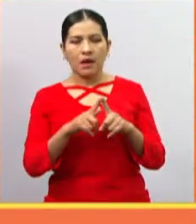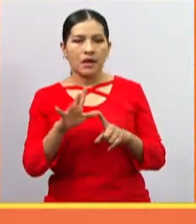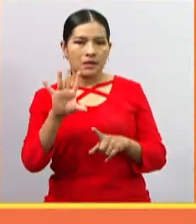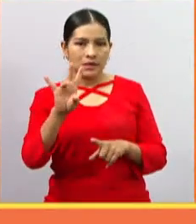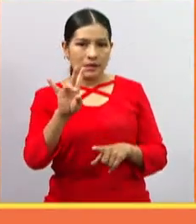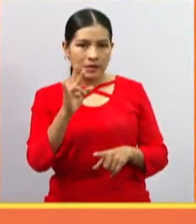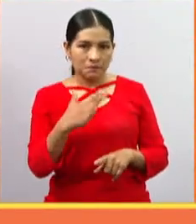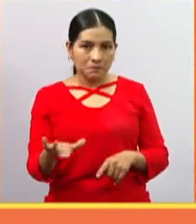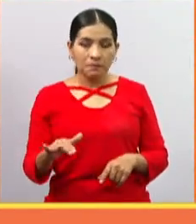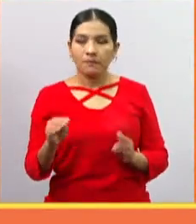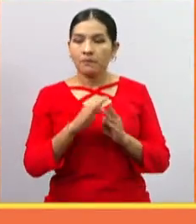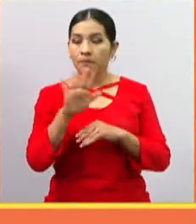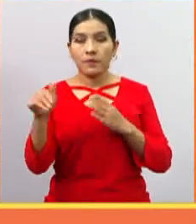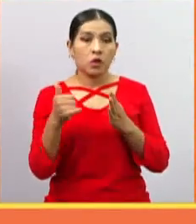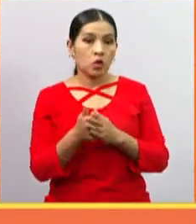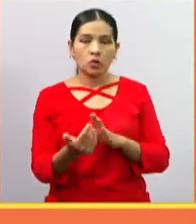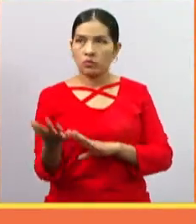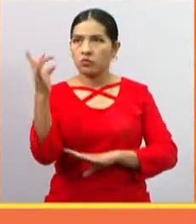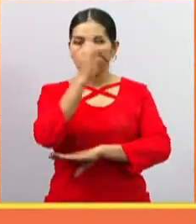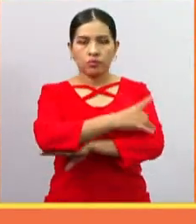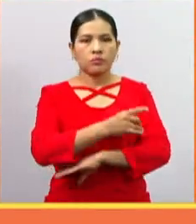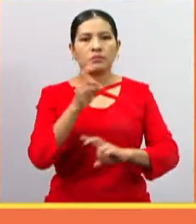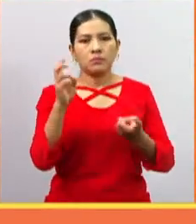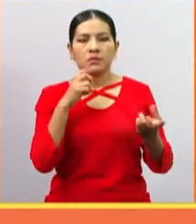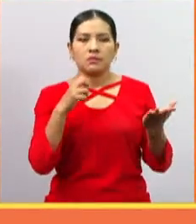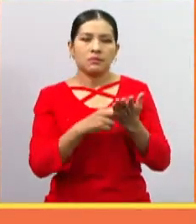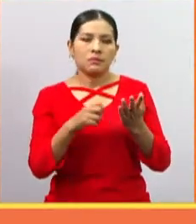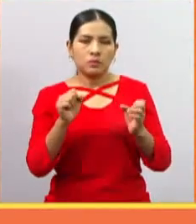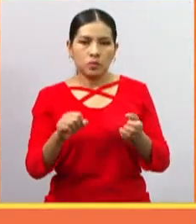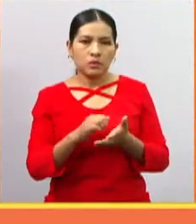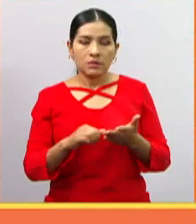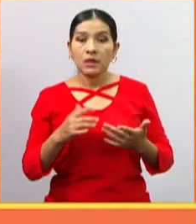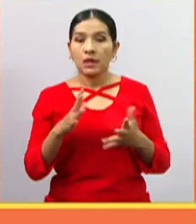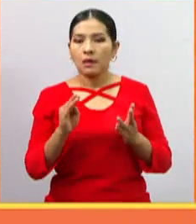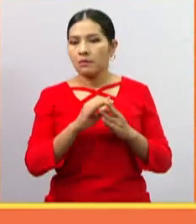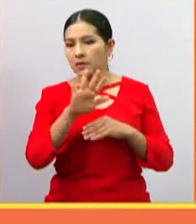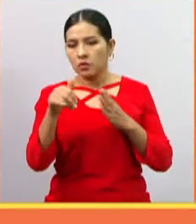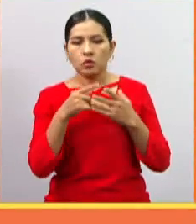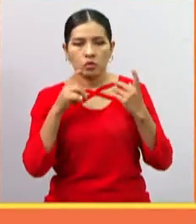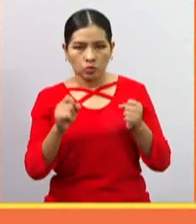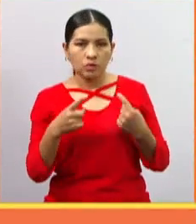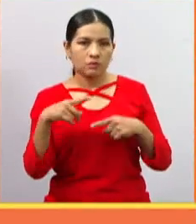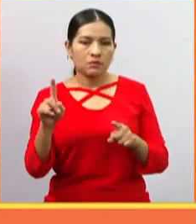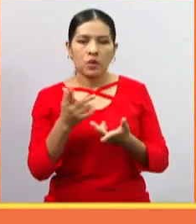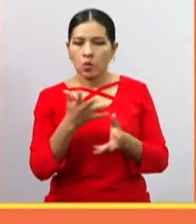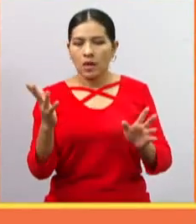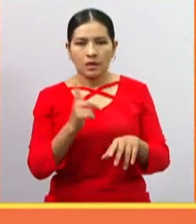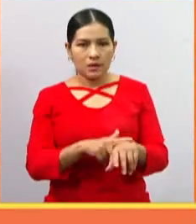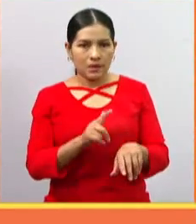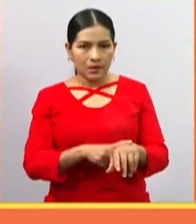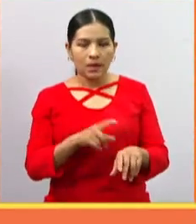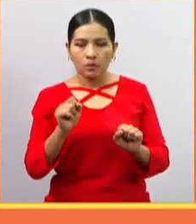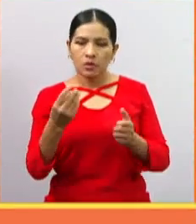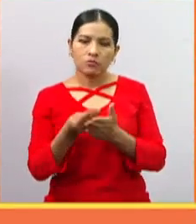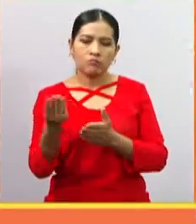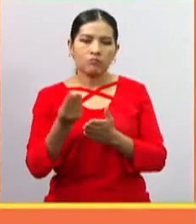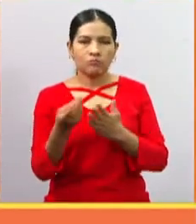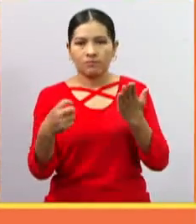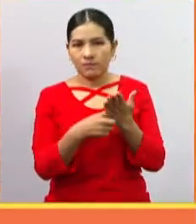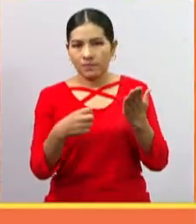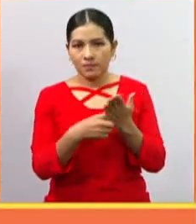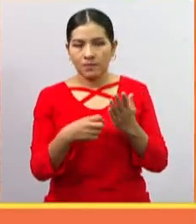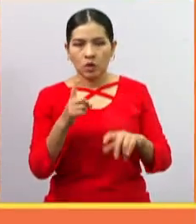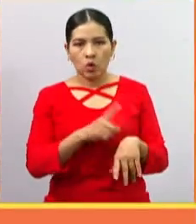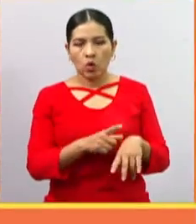Las entradas están a la venta todo el día, sí, así que en cualquier momento pueden pasar para comprar sus entradas en